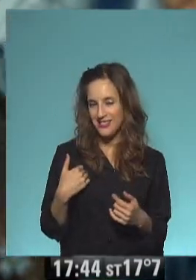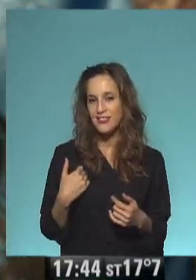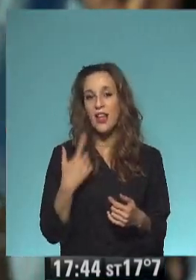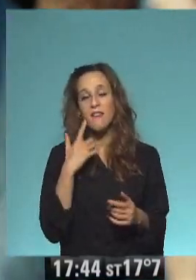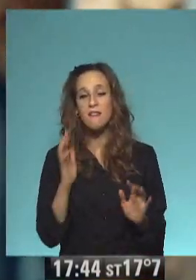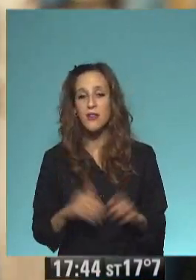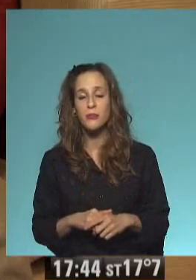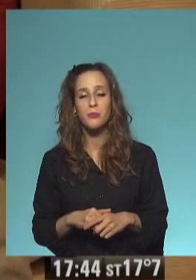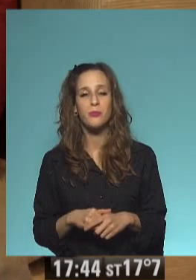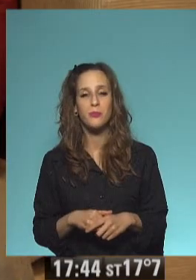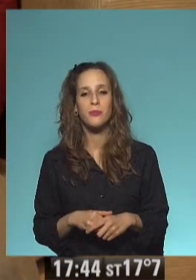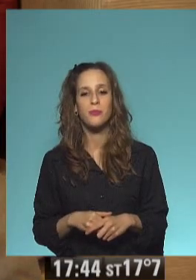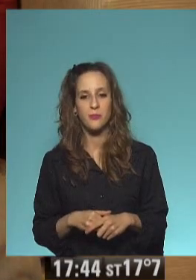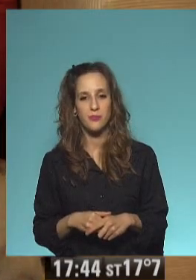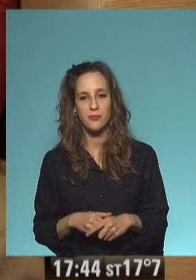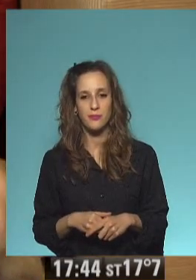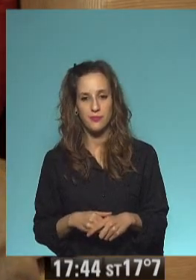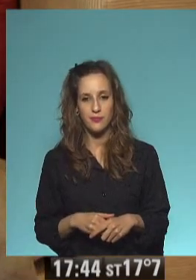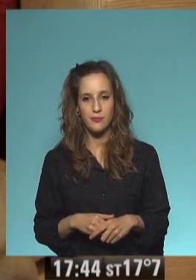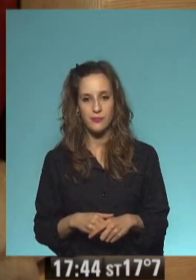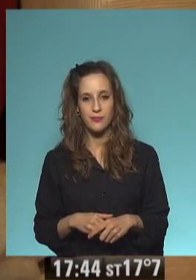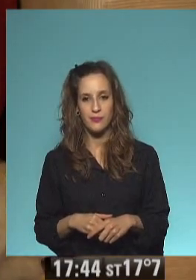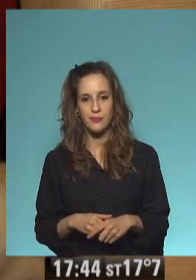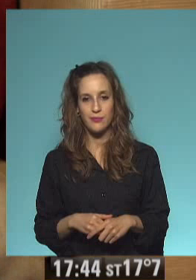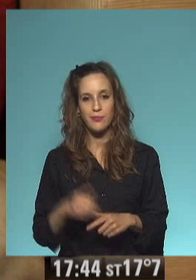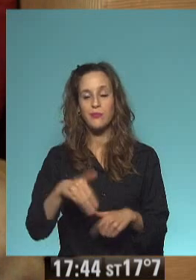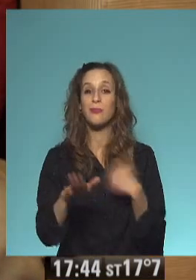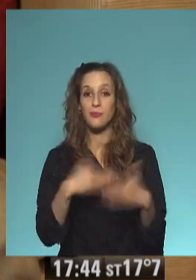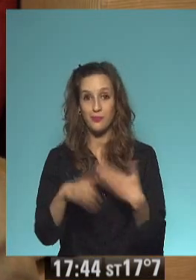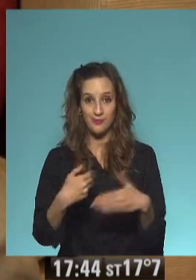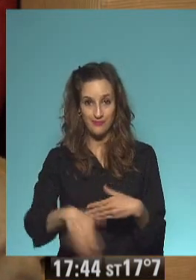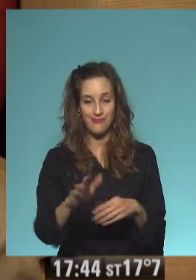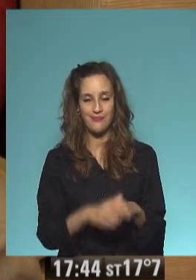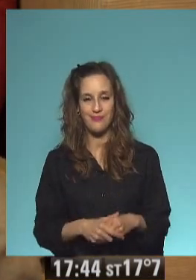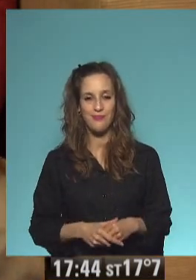Bueno, probémoslo. Vamos a hacer un juego. Quitemos el vaso.